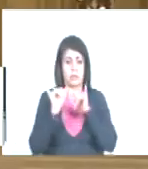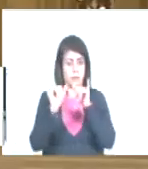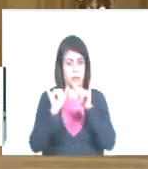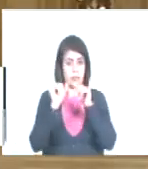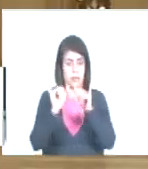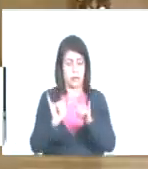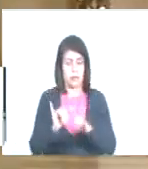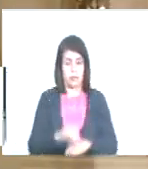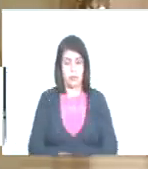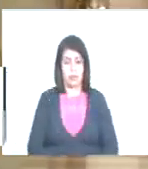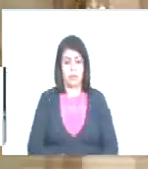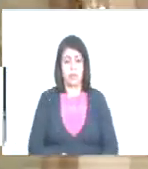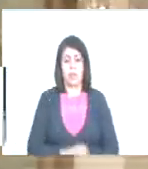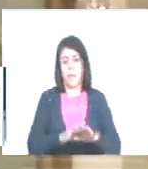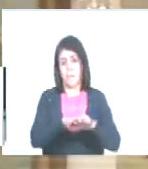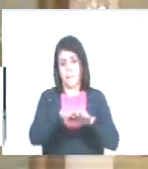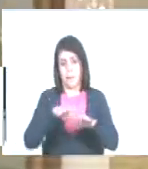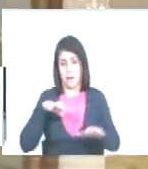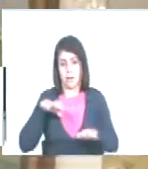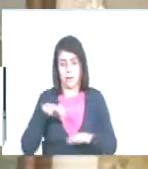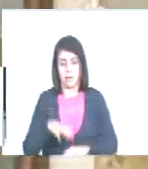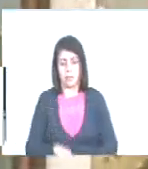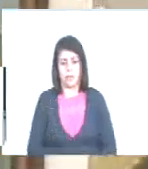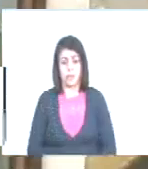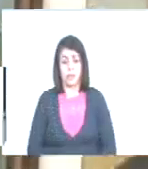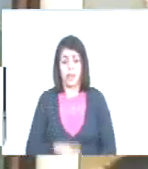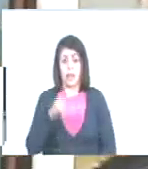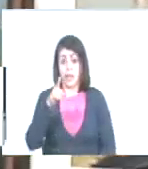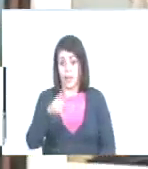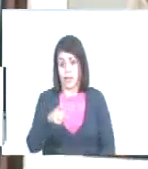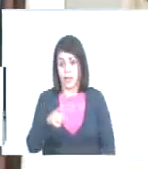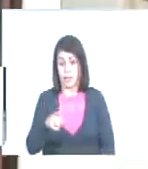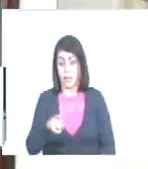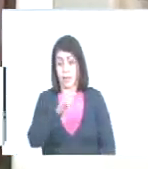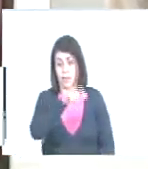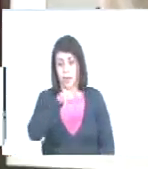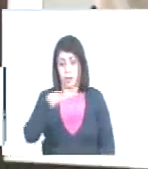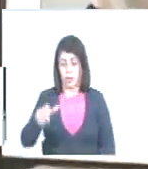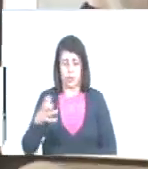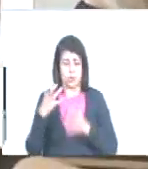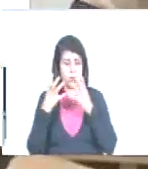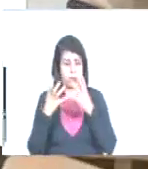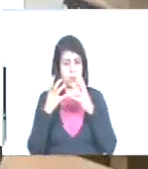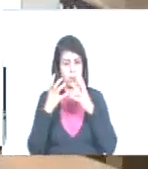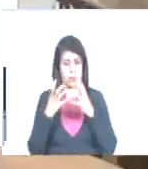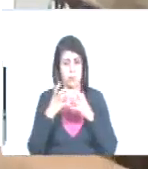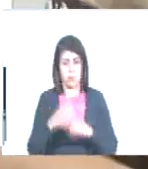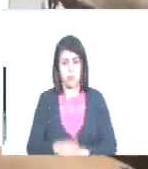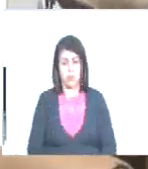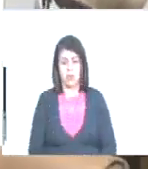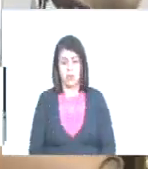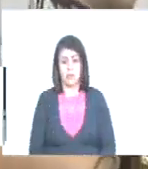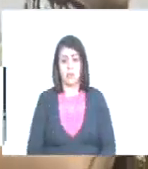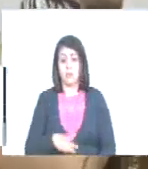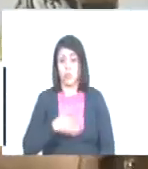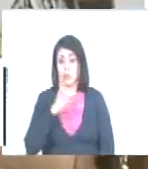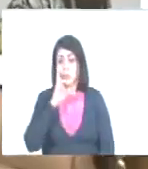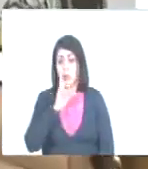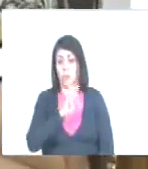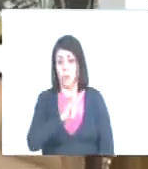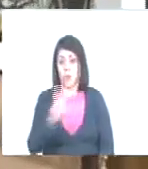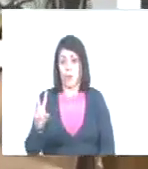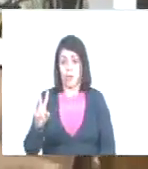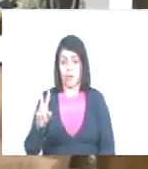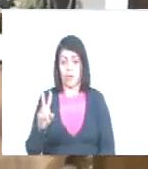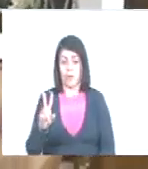la indiscutible mayoría. Esa inmensa cantidad de gente que pudimos todos